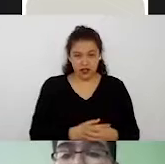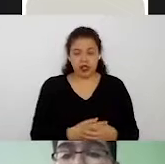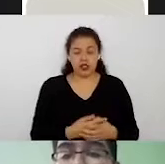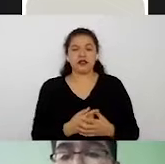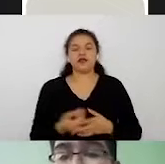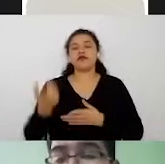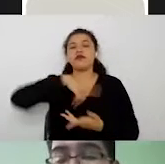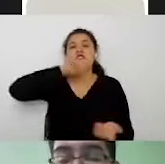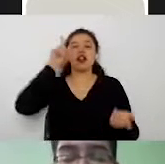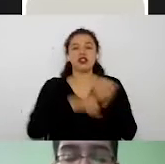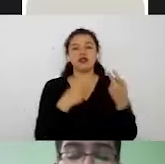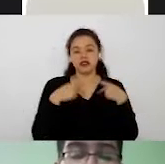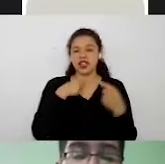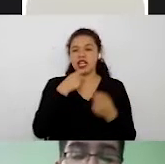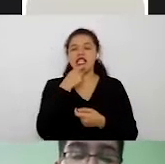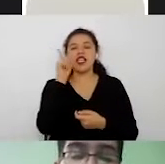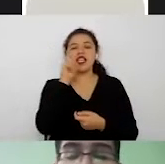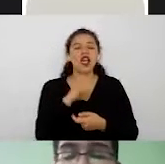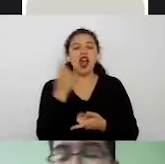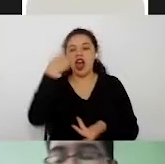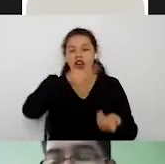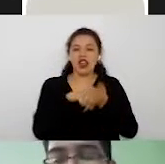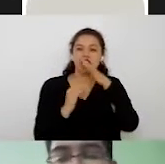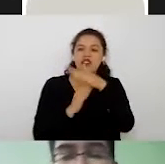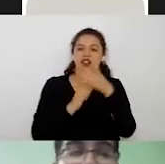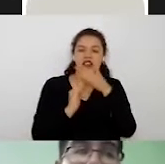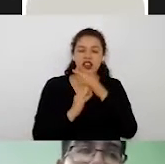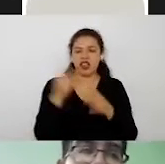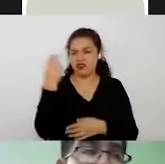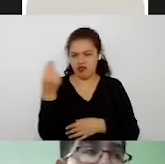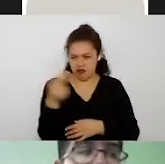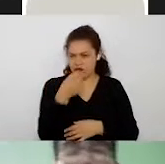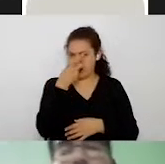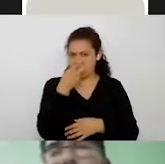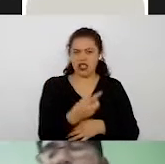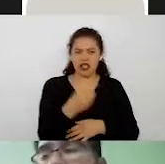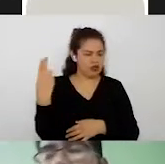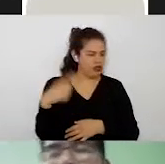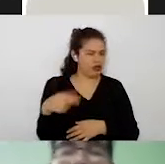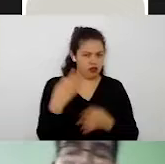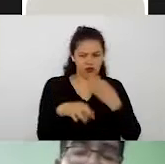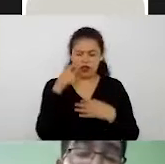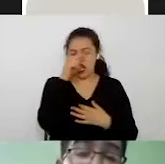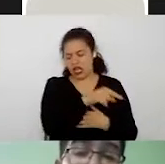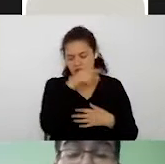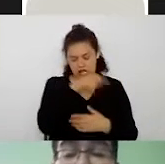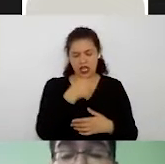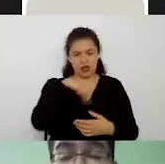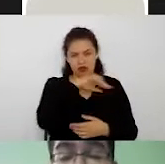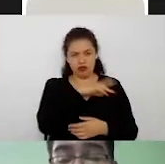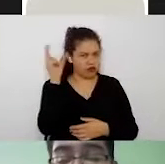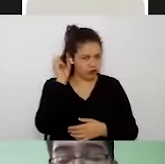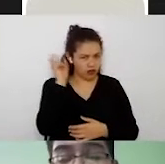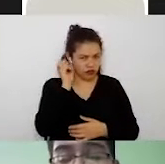atrapada dentro de los escombros. Se corrió el rumor de el nombre de la niña y decían todos es que ahí está, que la estamos escuchando y no sé